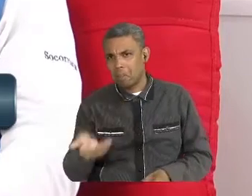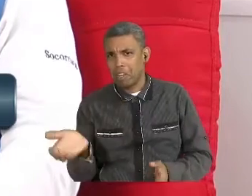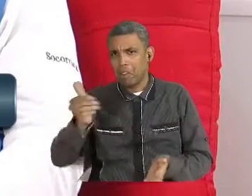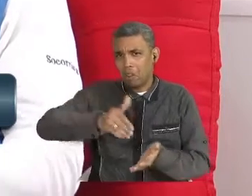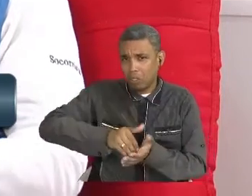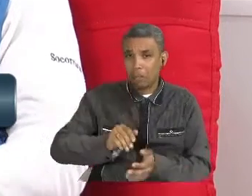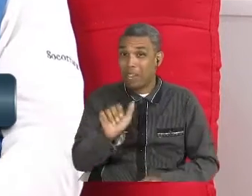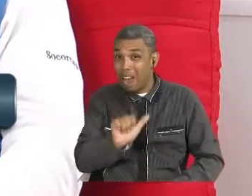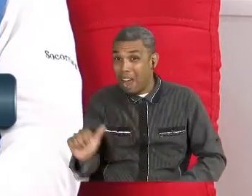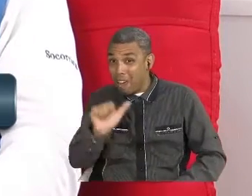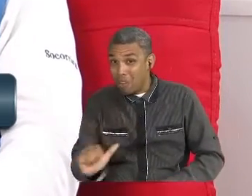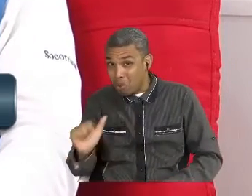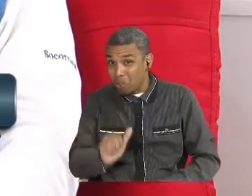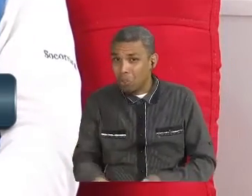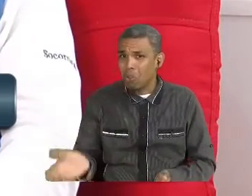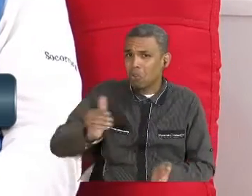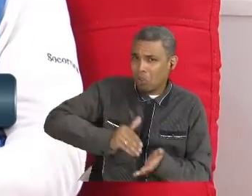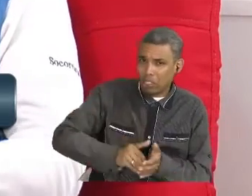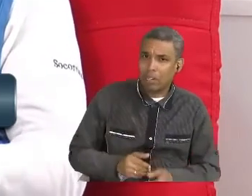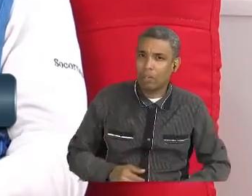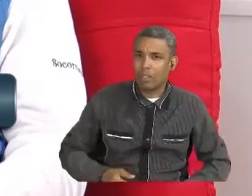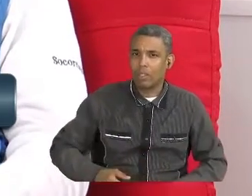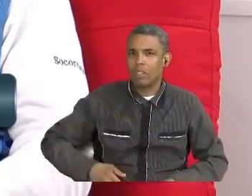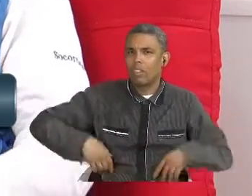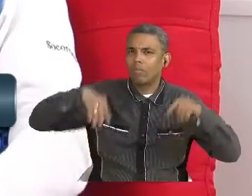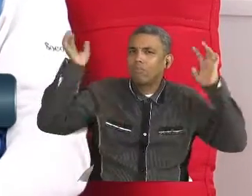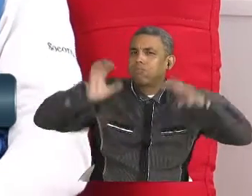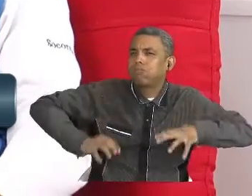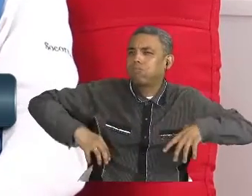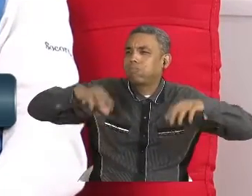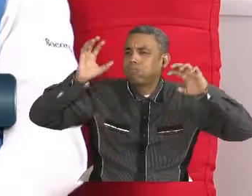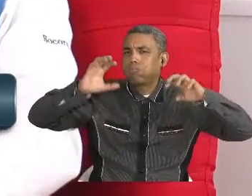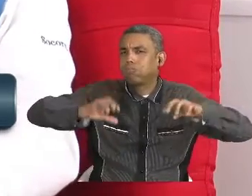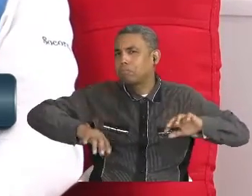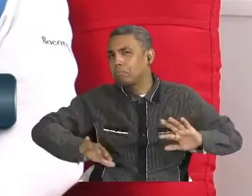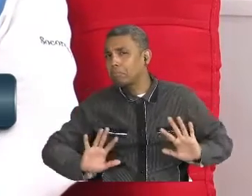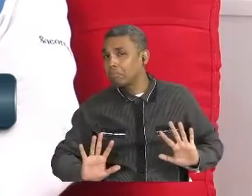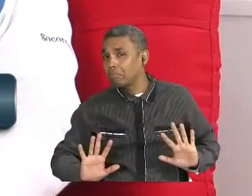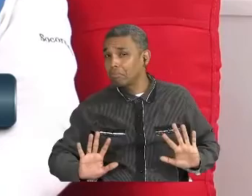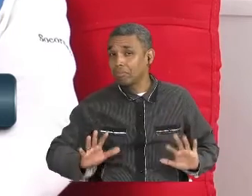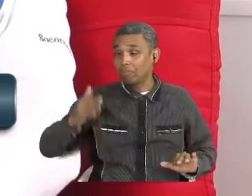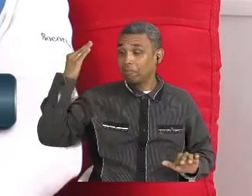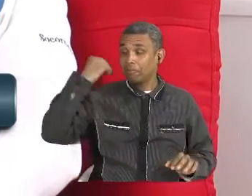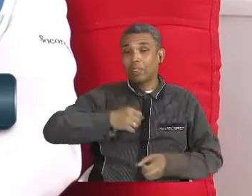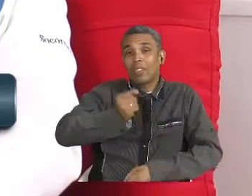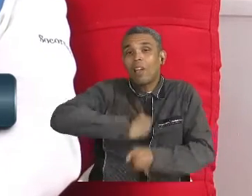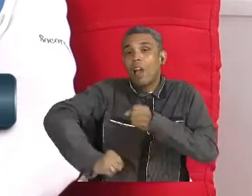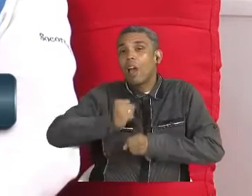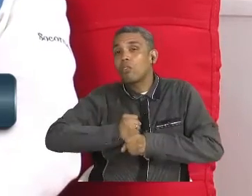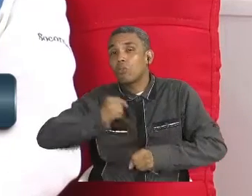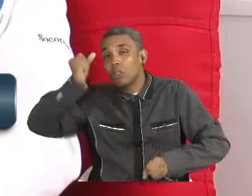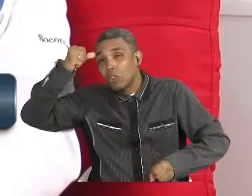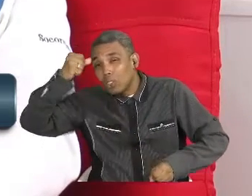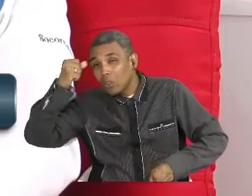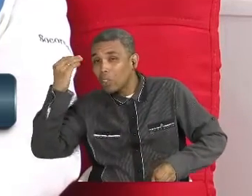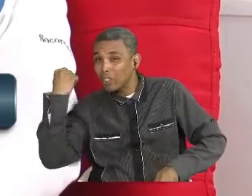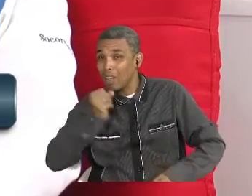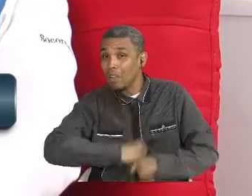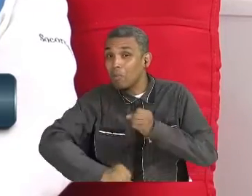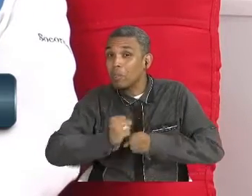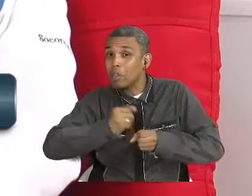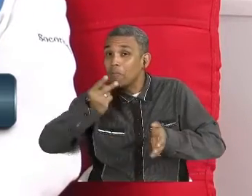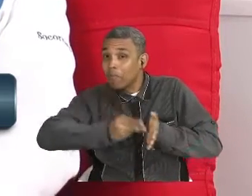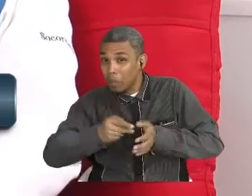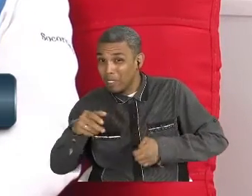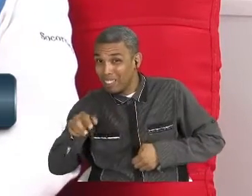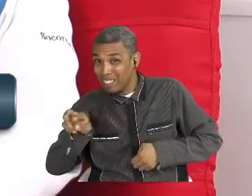cambiante, es algo que nosotros hemos visto que el año pasado se decía que era de lluvia y nos las pasamos casi en seco. Sí. Y en